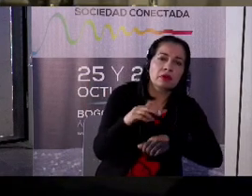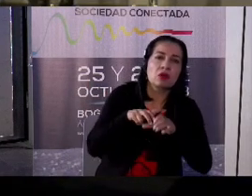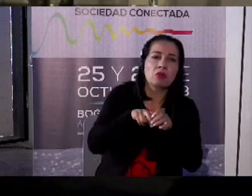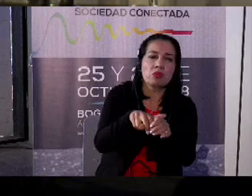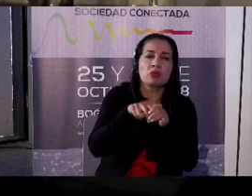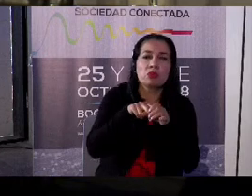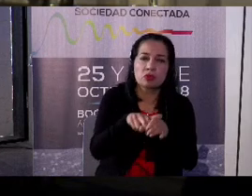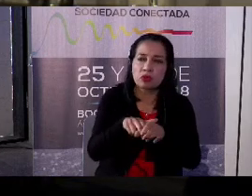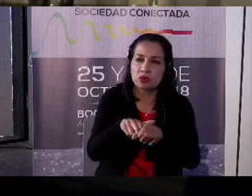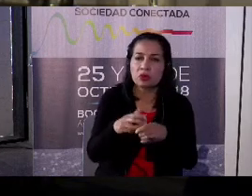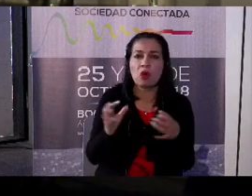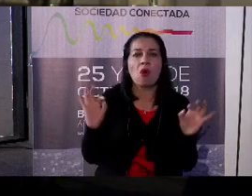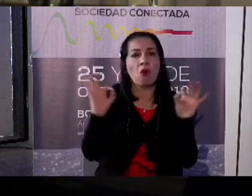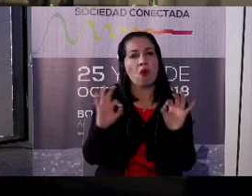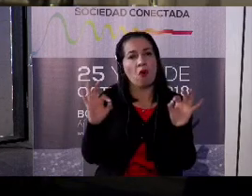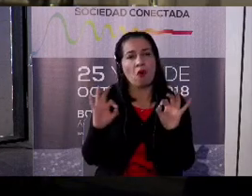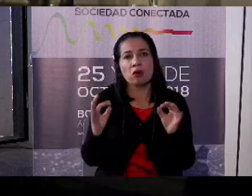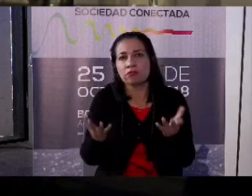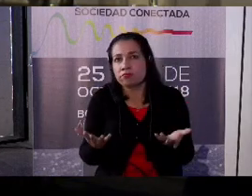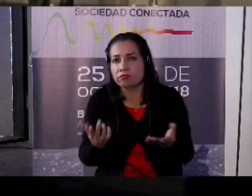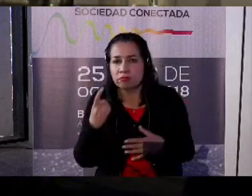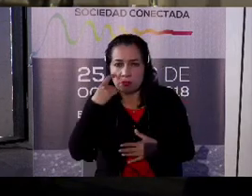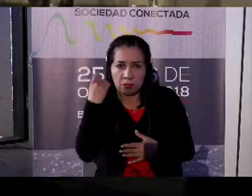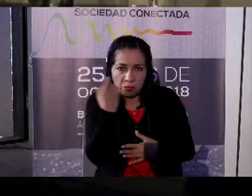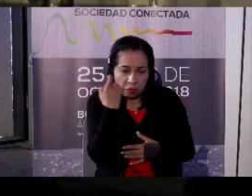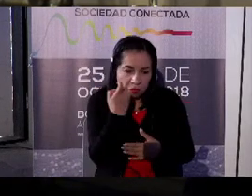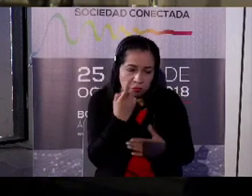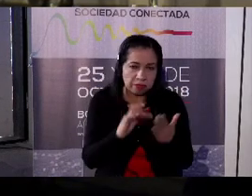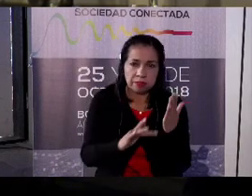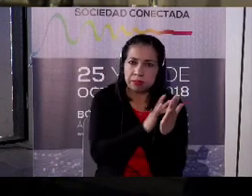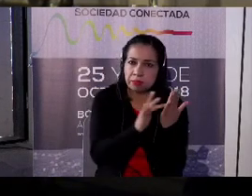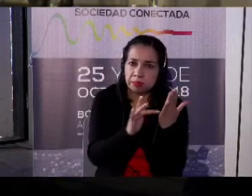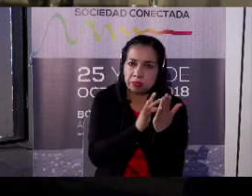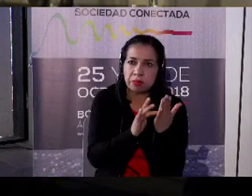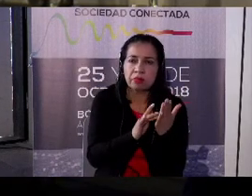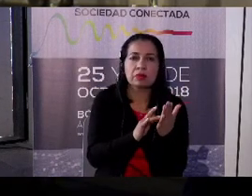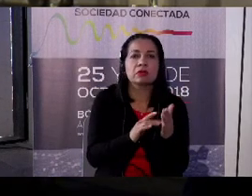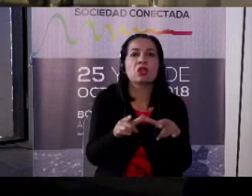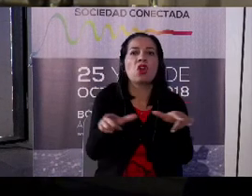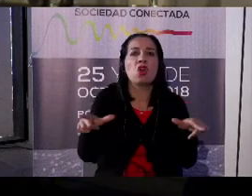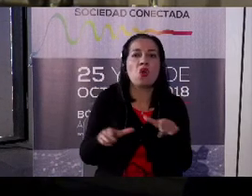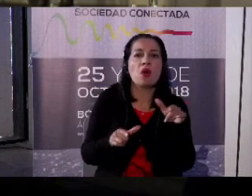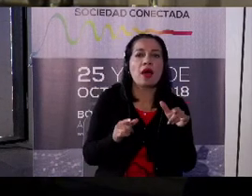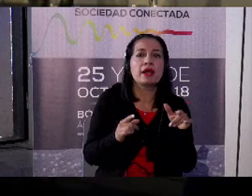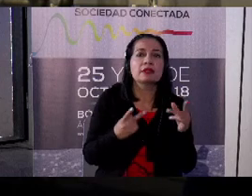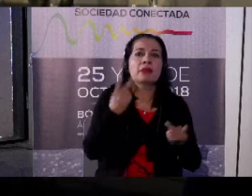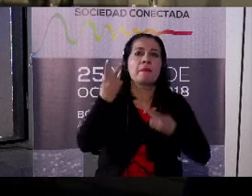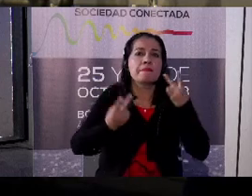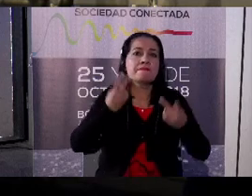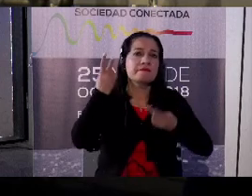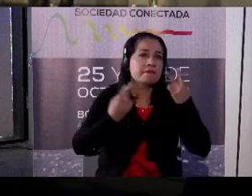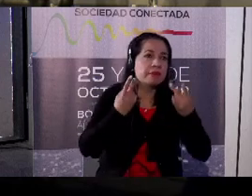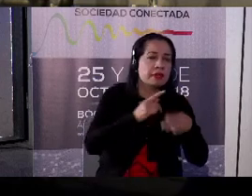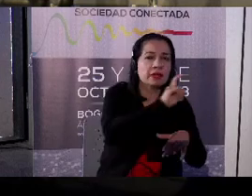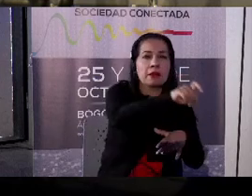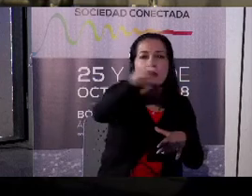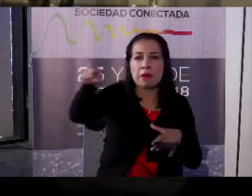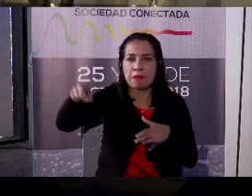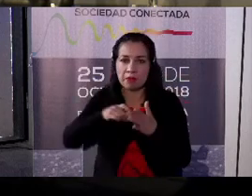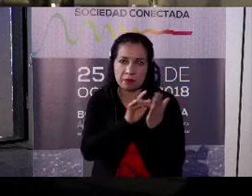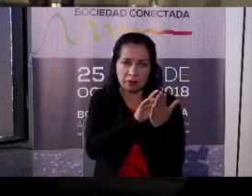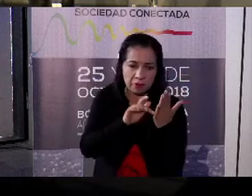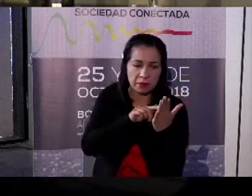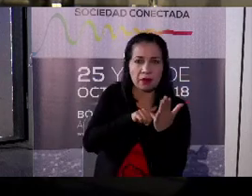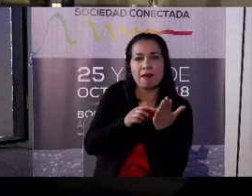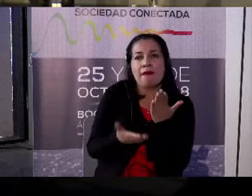bus O si quieren buscar información acerca de sitios turísticos y esta aplicación de